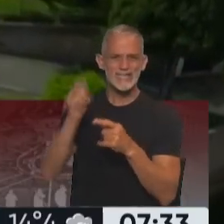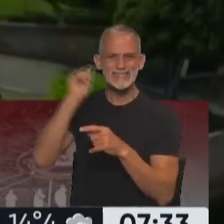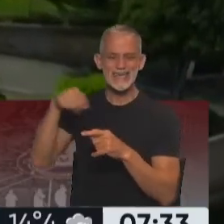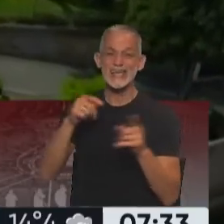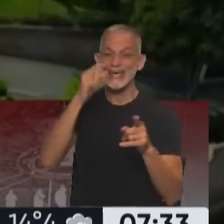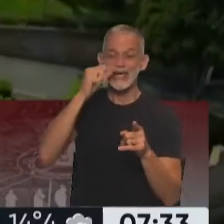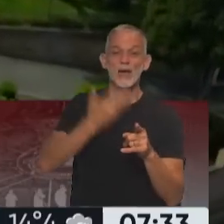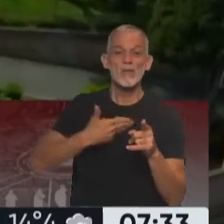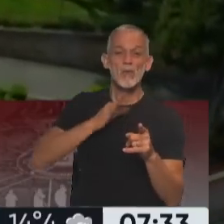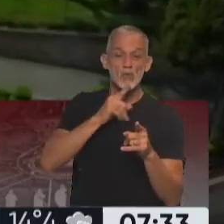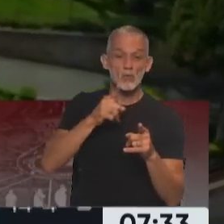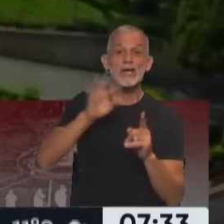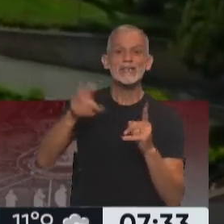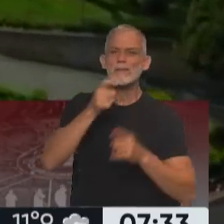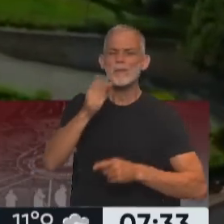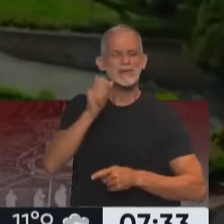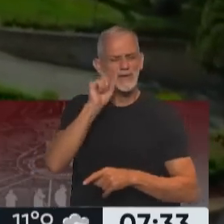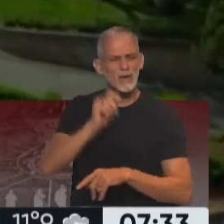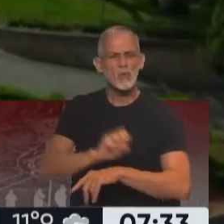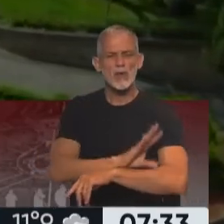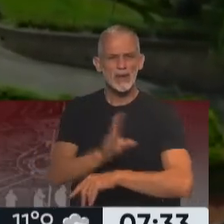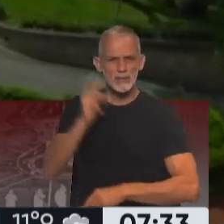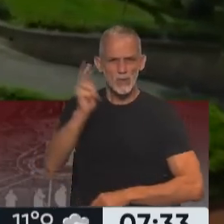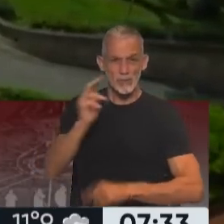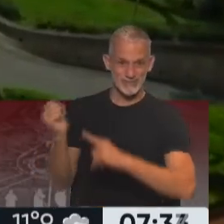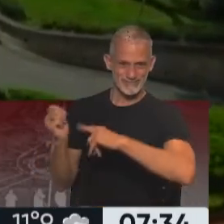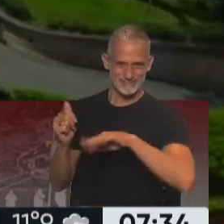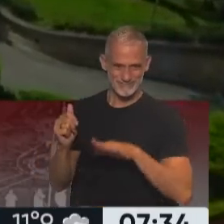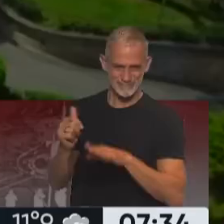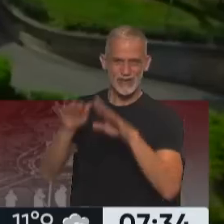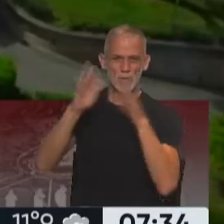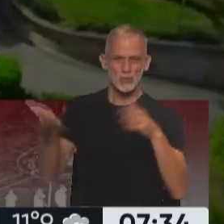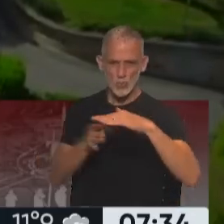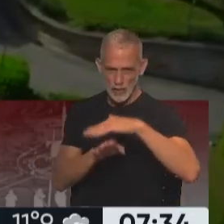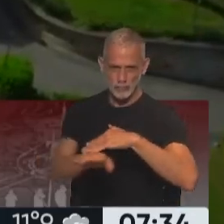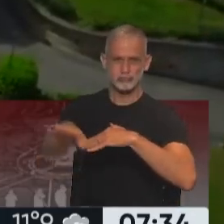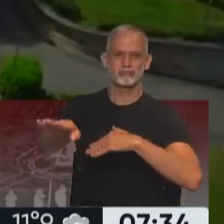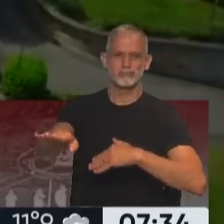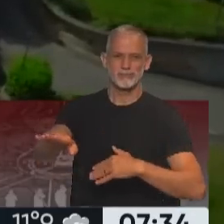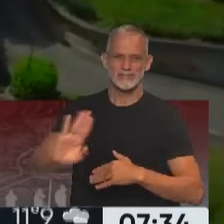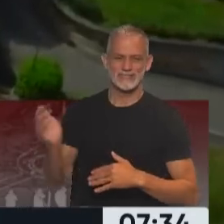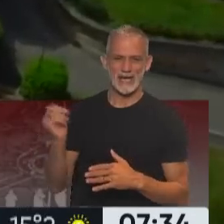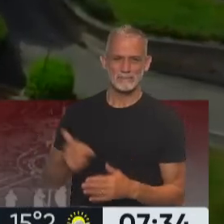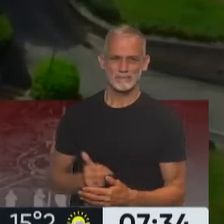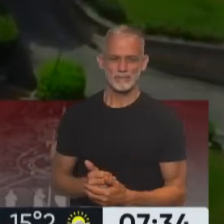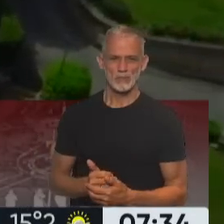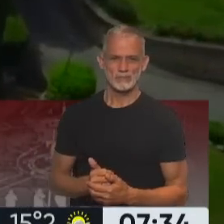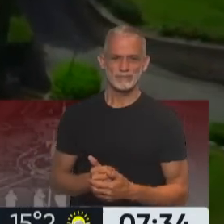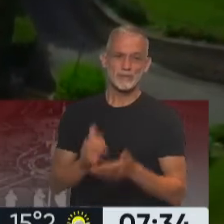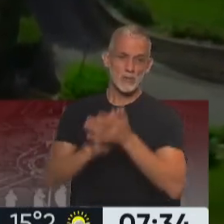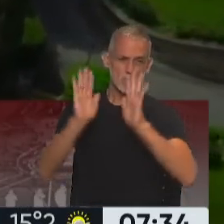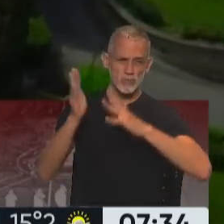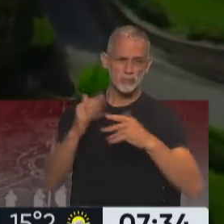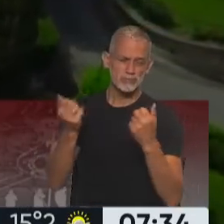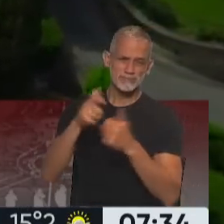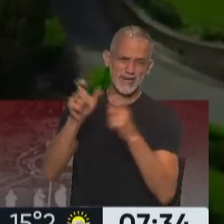también le dedicó un mensaje muy emotivo al Papa. Aquí el Papa Móvil, bueno, sale del túnel finalmente, Exactamente. Más aplausos, y mira la